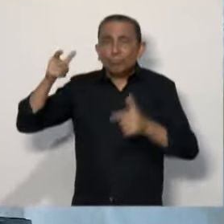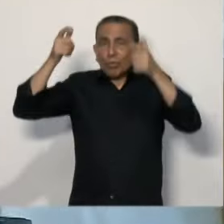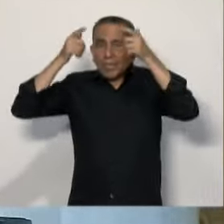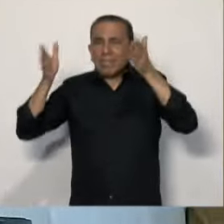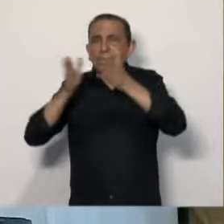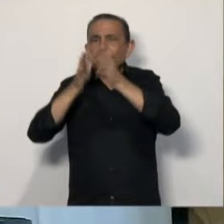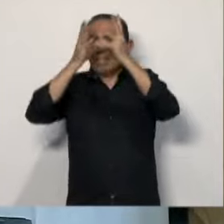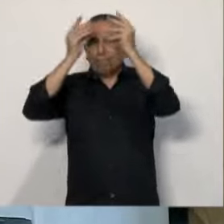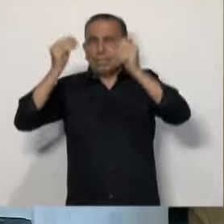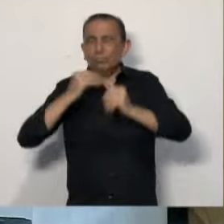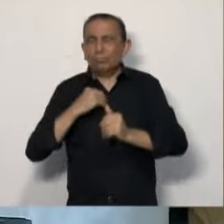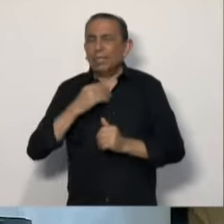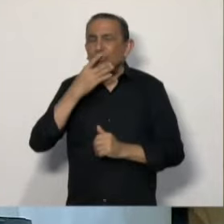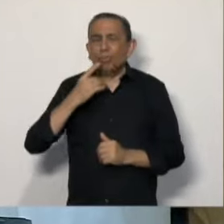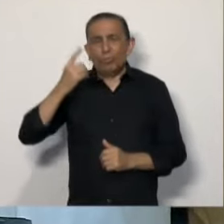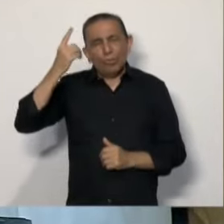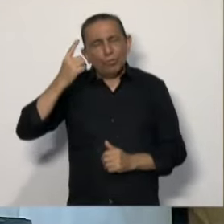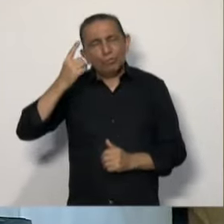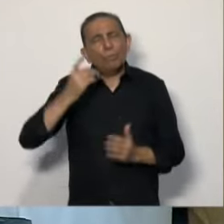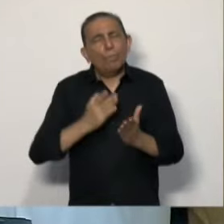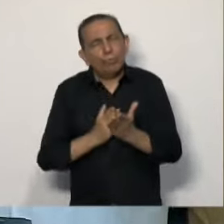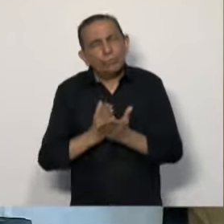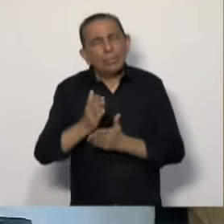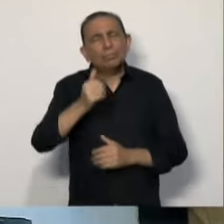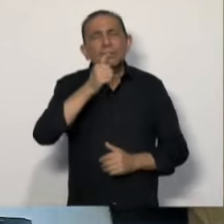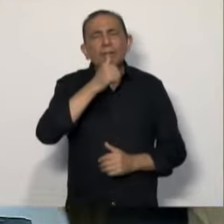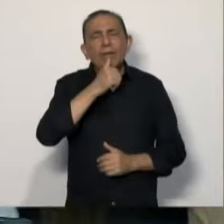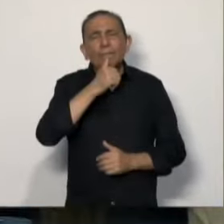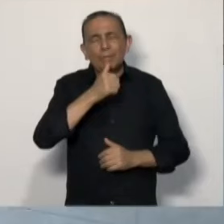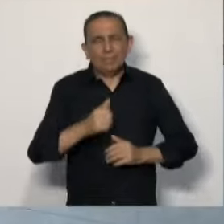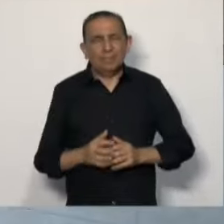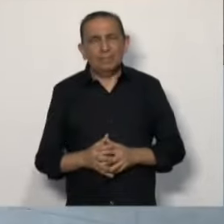en la unidad del Espíritu Santo y es Dios por los siglos de los siglos.